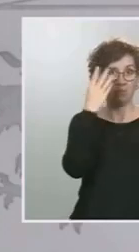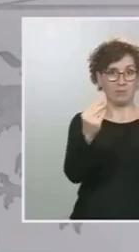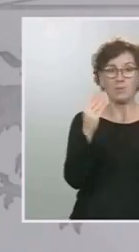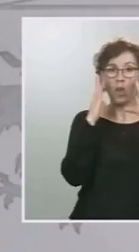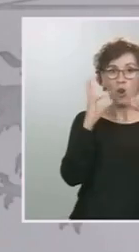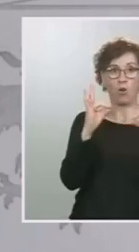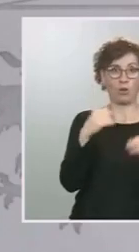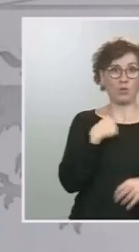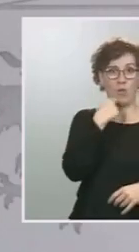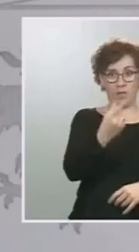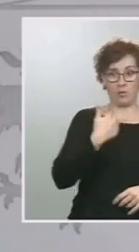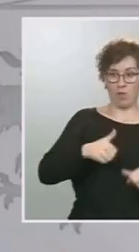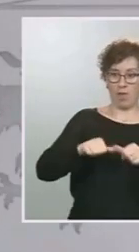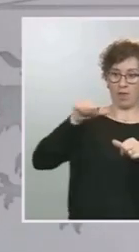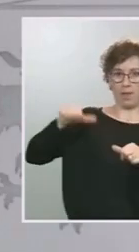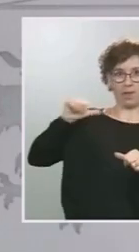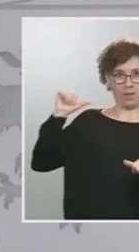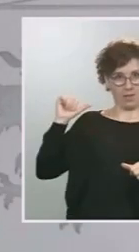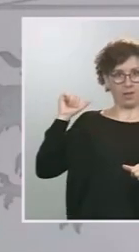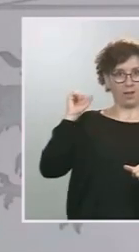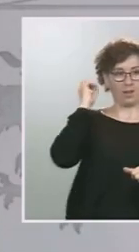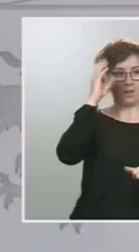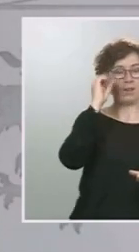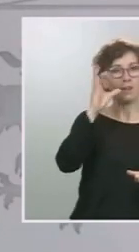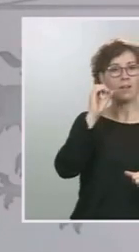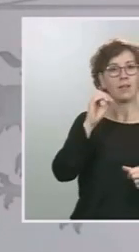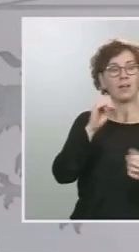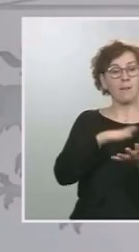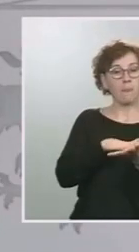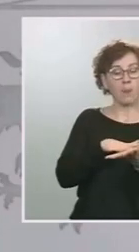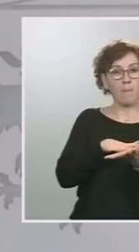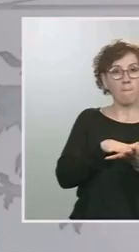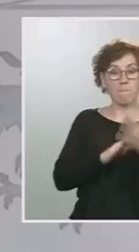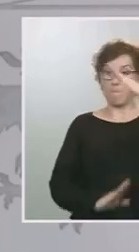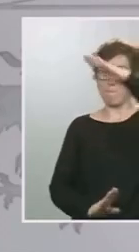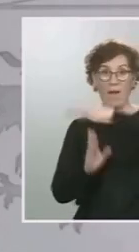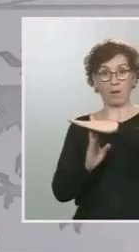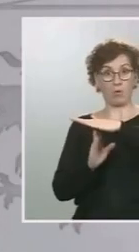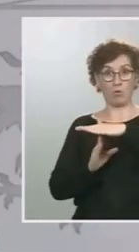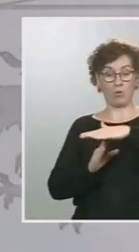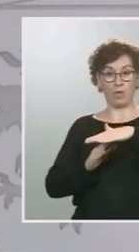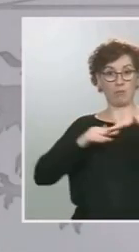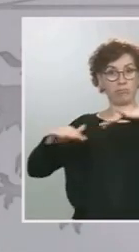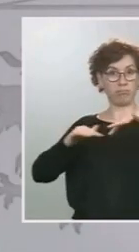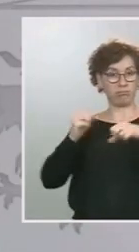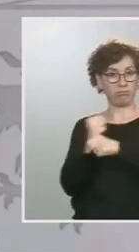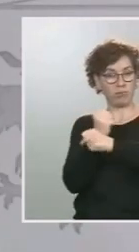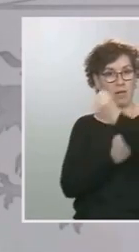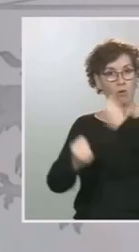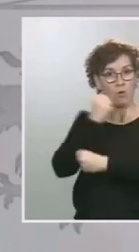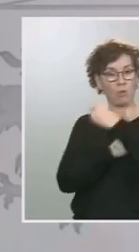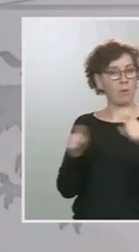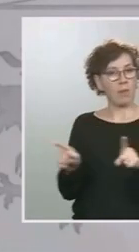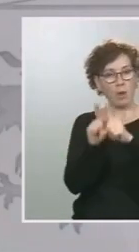podemos tirar de Calvo o de Lastra, que ahora están completamente desaparecidas, y hacer que todos los días una persona de confianza del